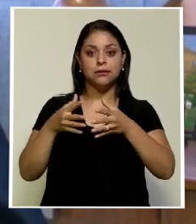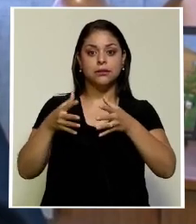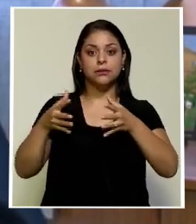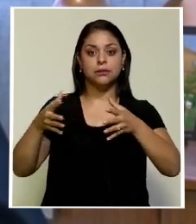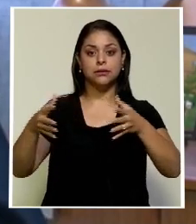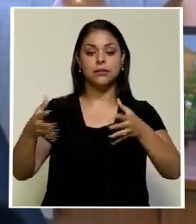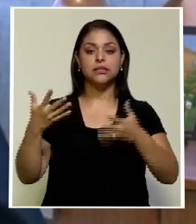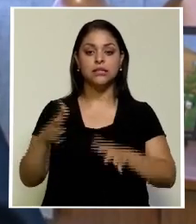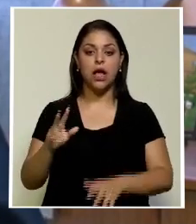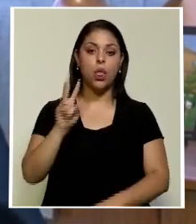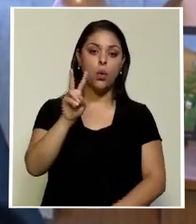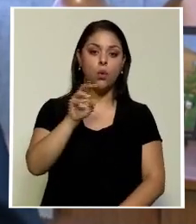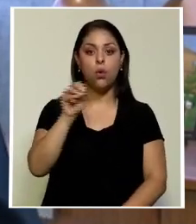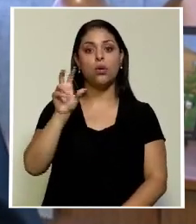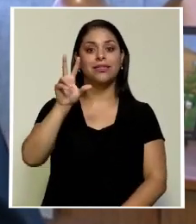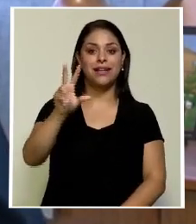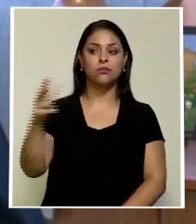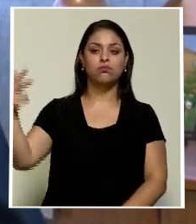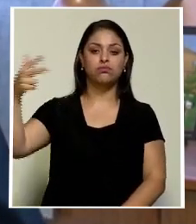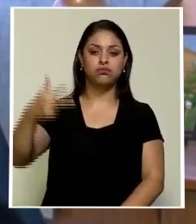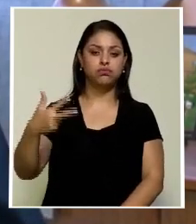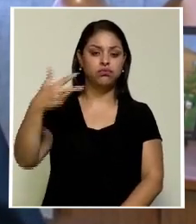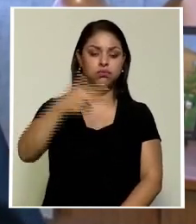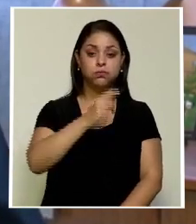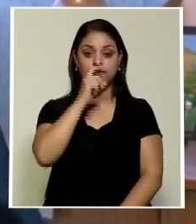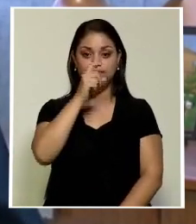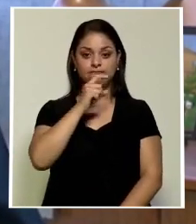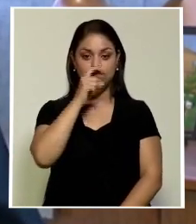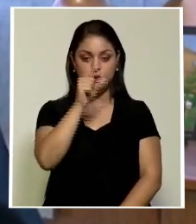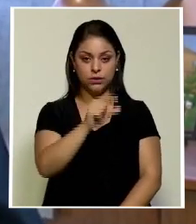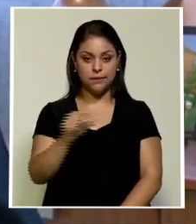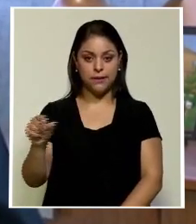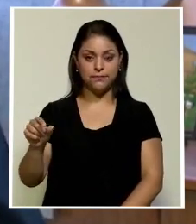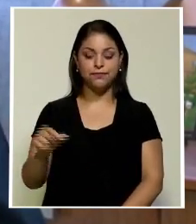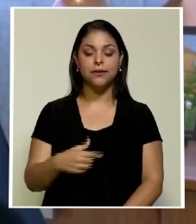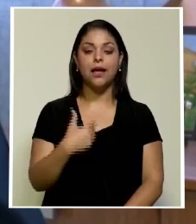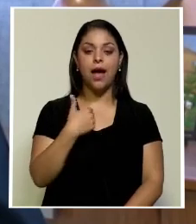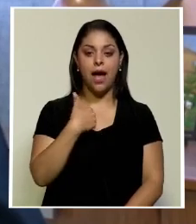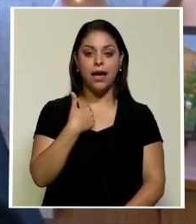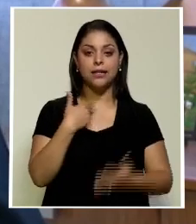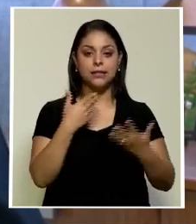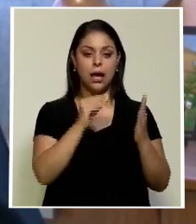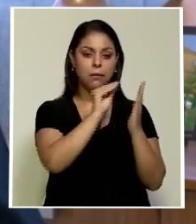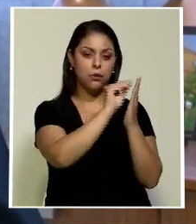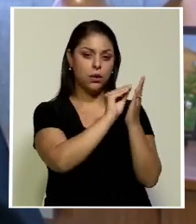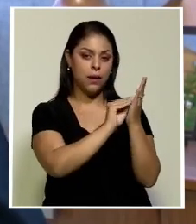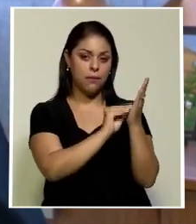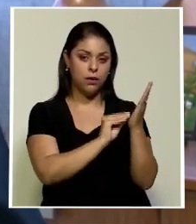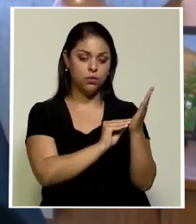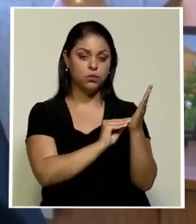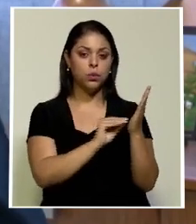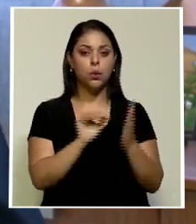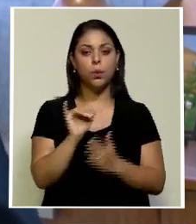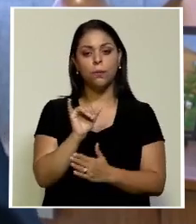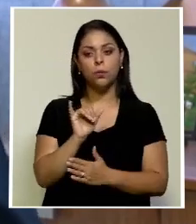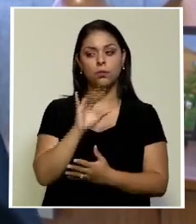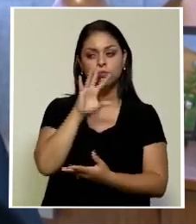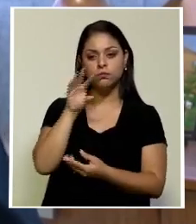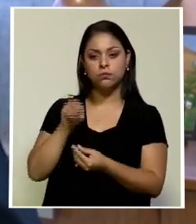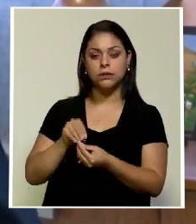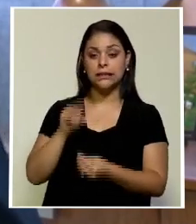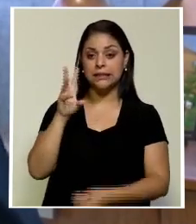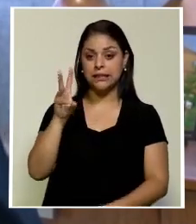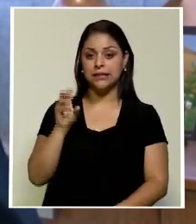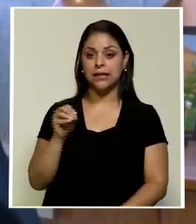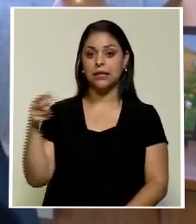van a haber 2 o 3 cruceros por semana. Tenemos programados algo así como 60 cruceros